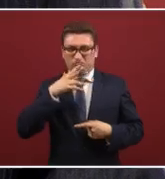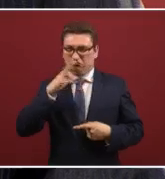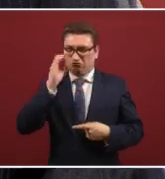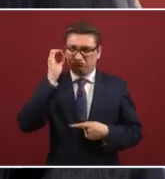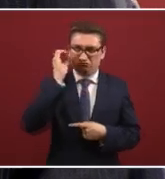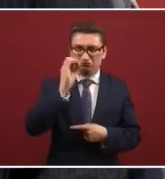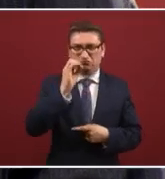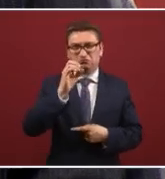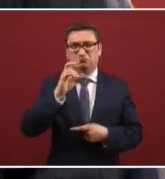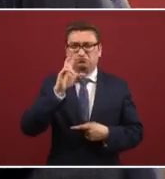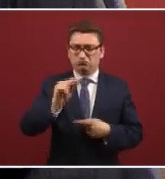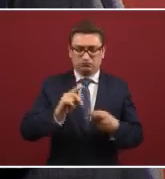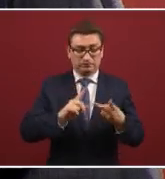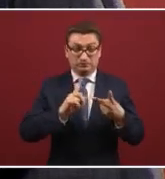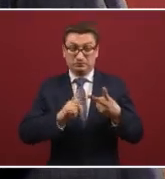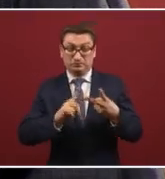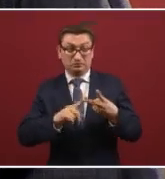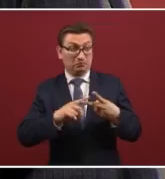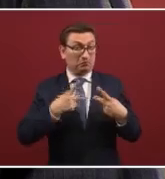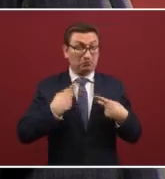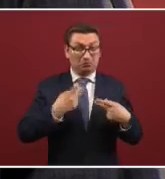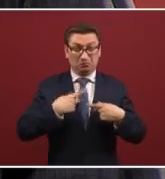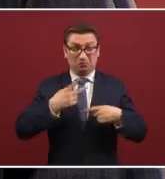cero impunidad,